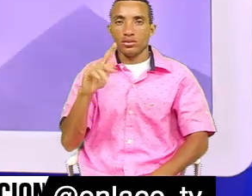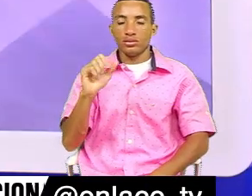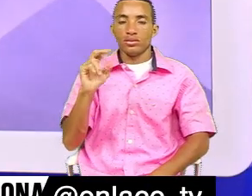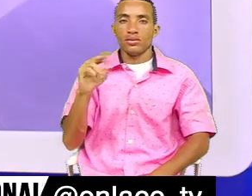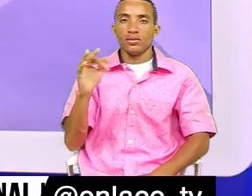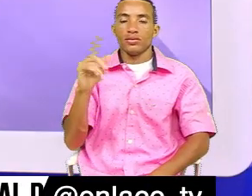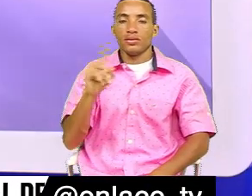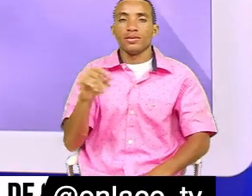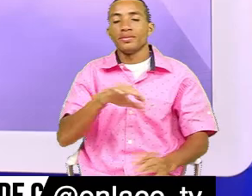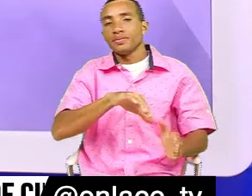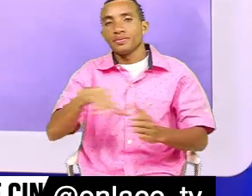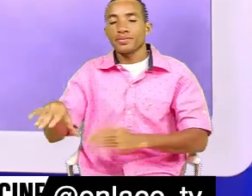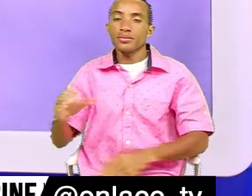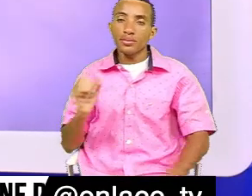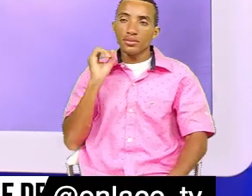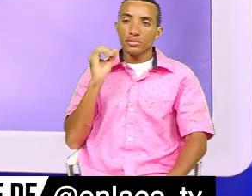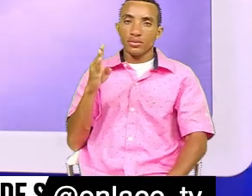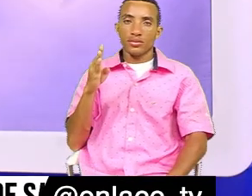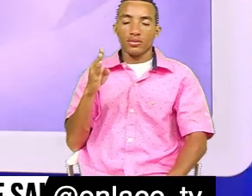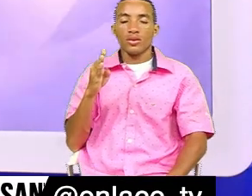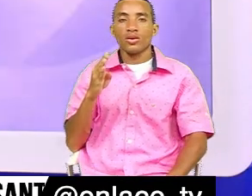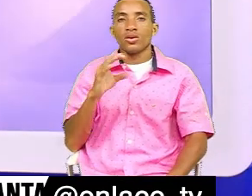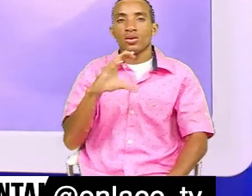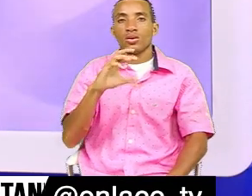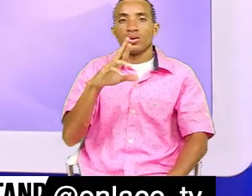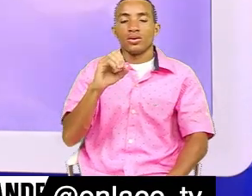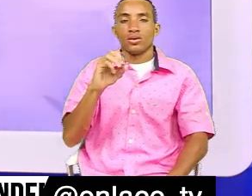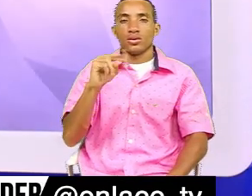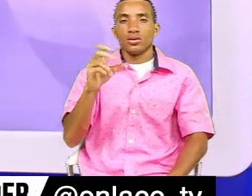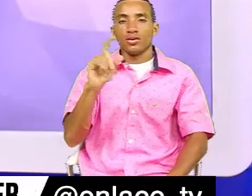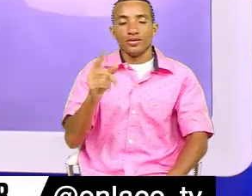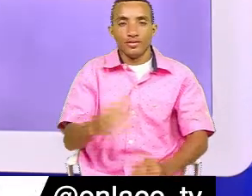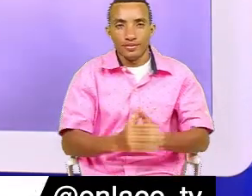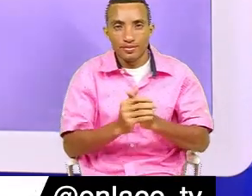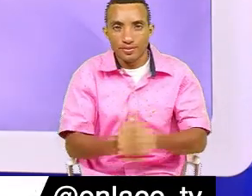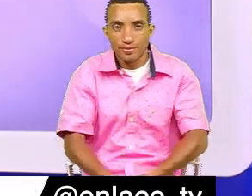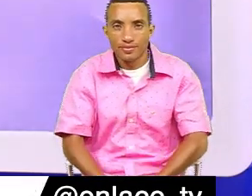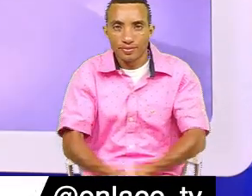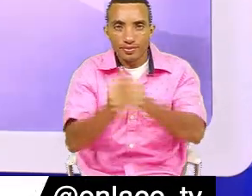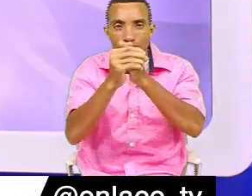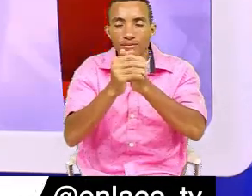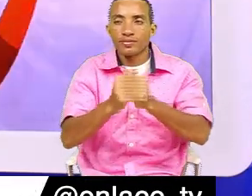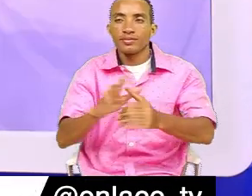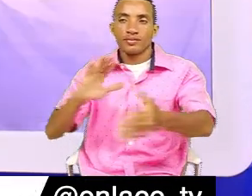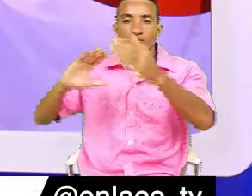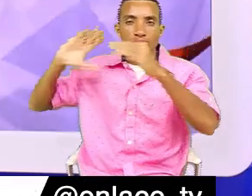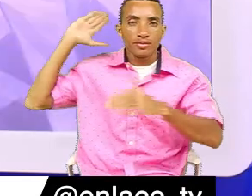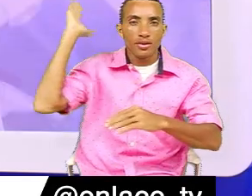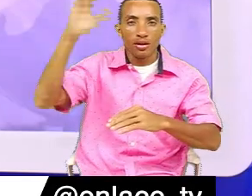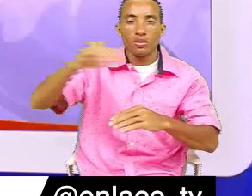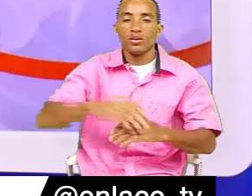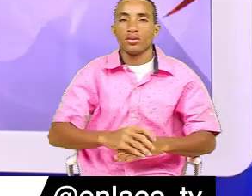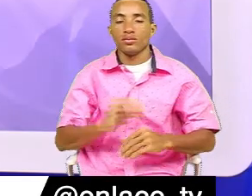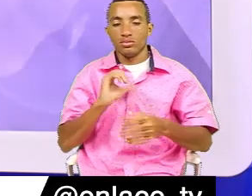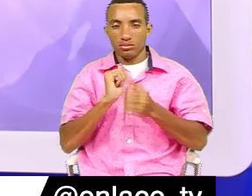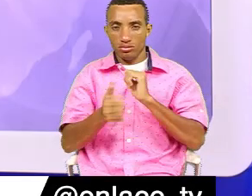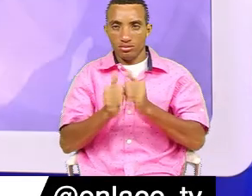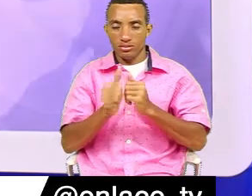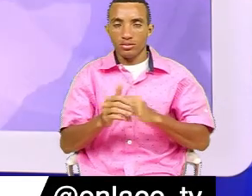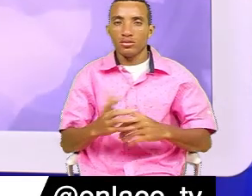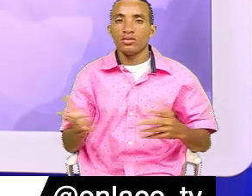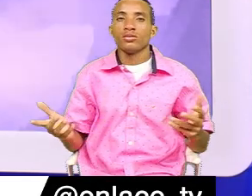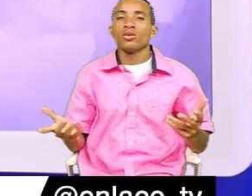Cronos de Voleibol tiene previsto la organización del torneo binacional de esta disciplina deportiva. El evento